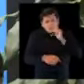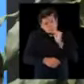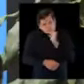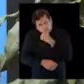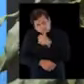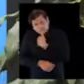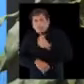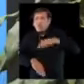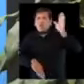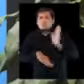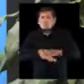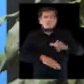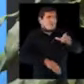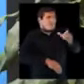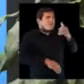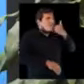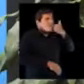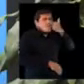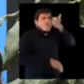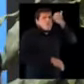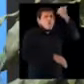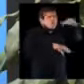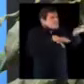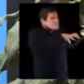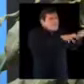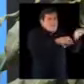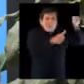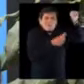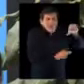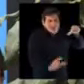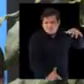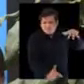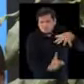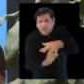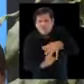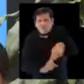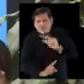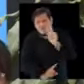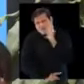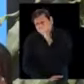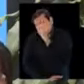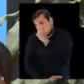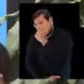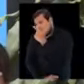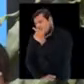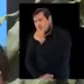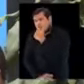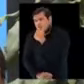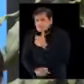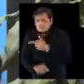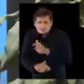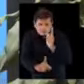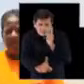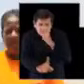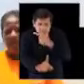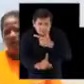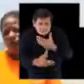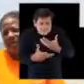y niñas Van a pagar Lo que los más grandes Hacemos mal